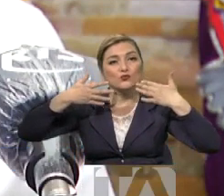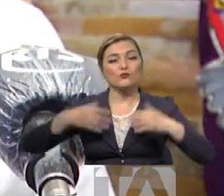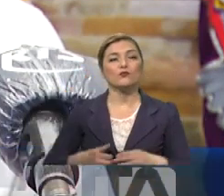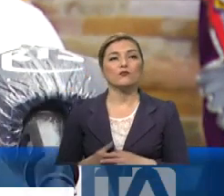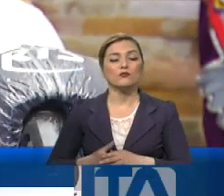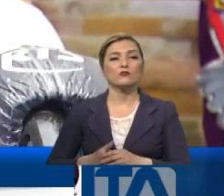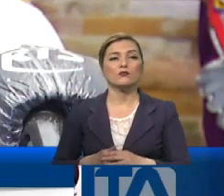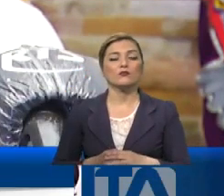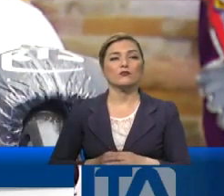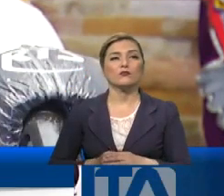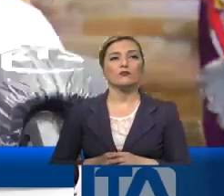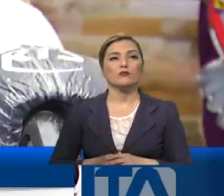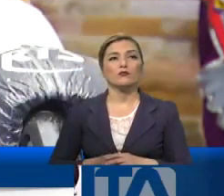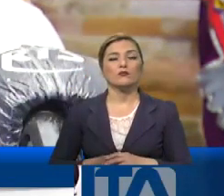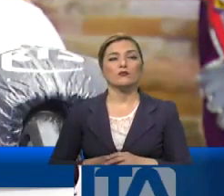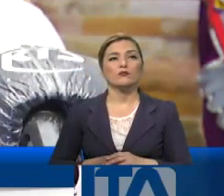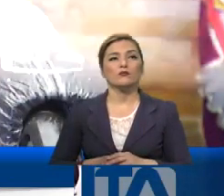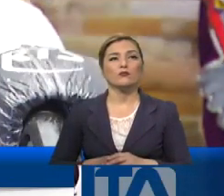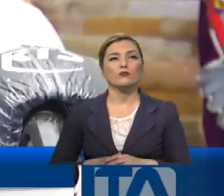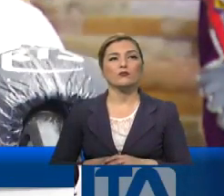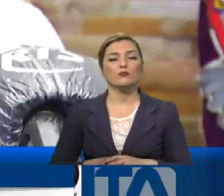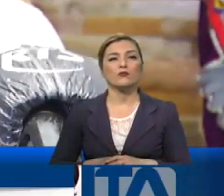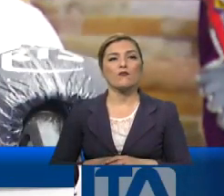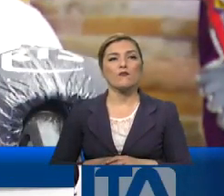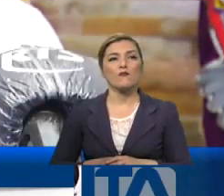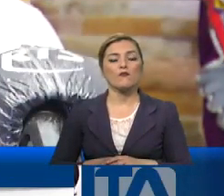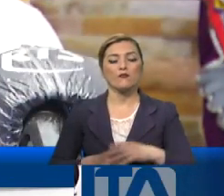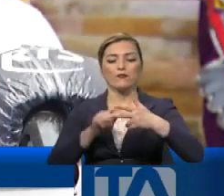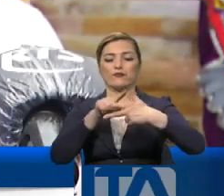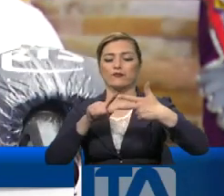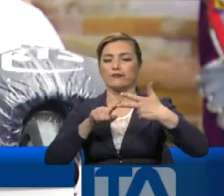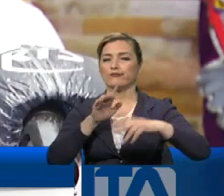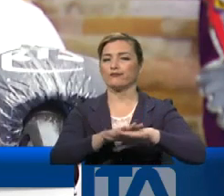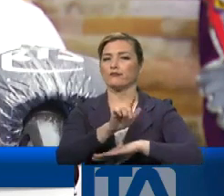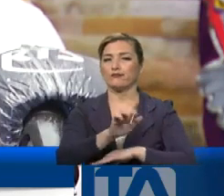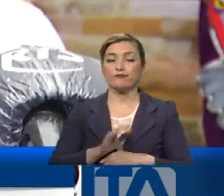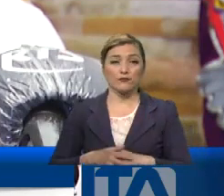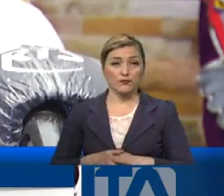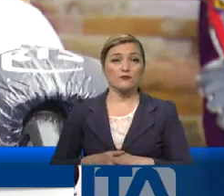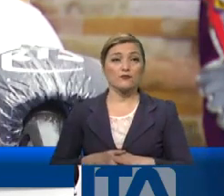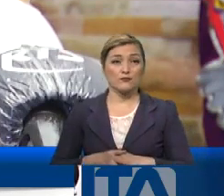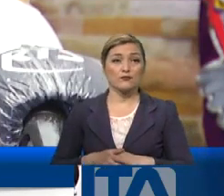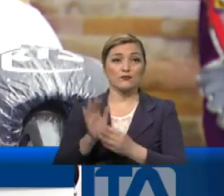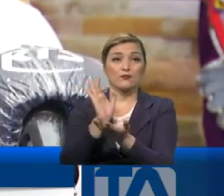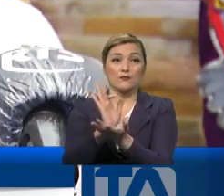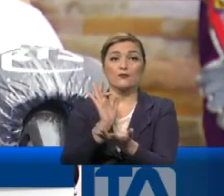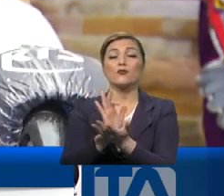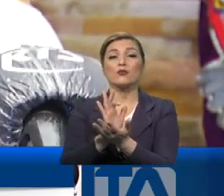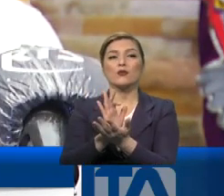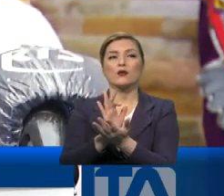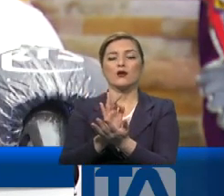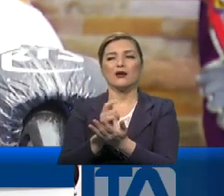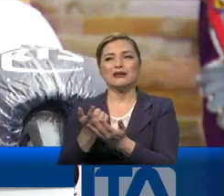allanamientos están digamos, este momento, 3 sospechosos tomándoles versiones y algunas